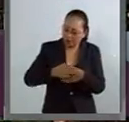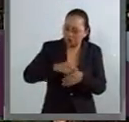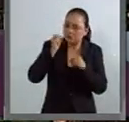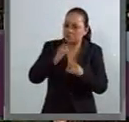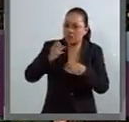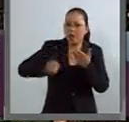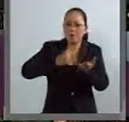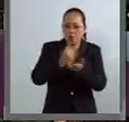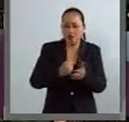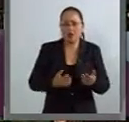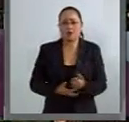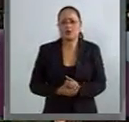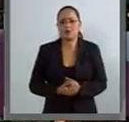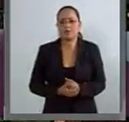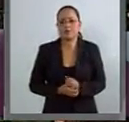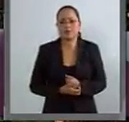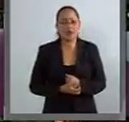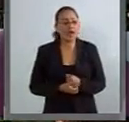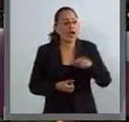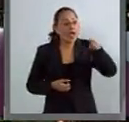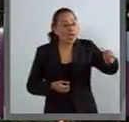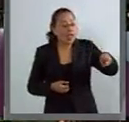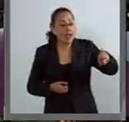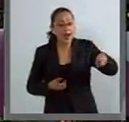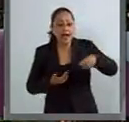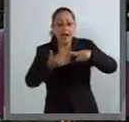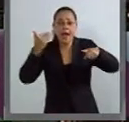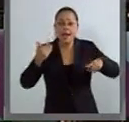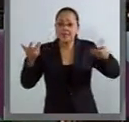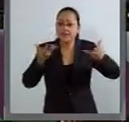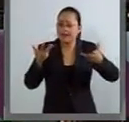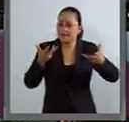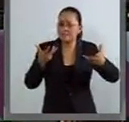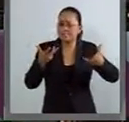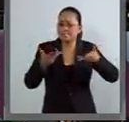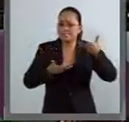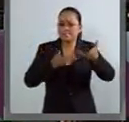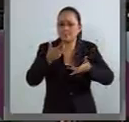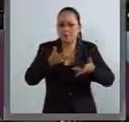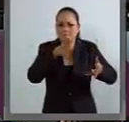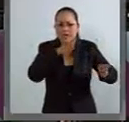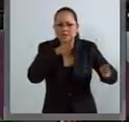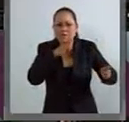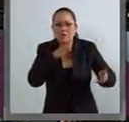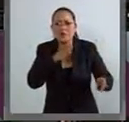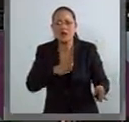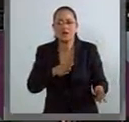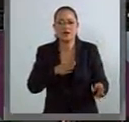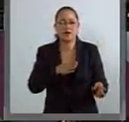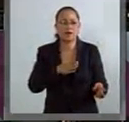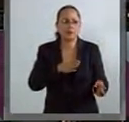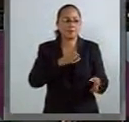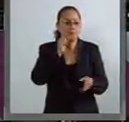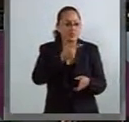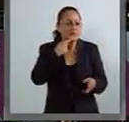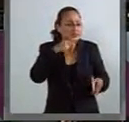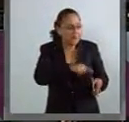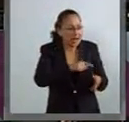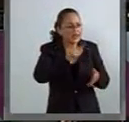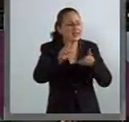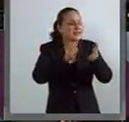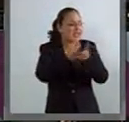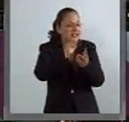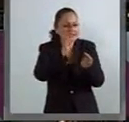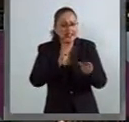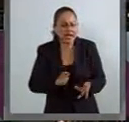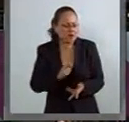a aprobar. Porque lo que se ha hecho antes no ha sido bien hecho, porque no han interpretado bien las demandas. Y